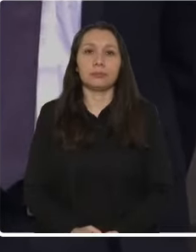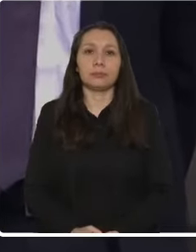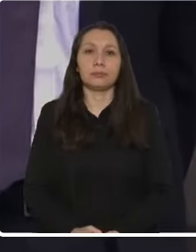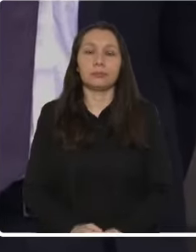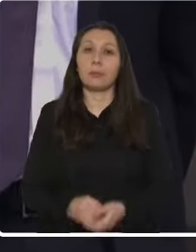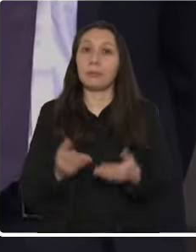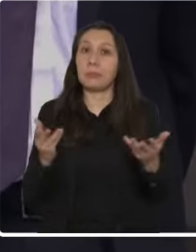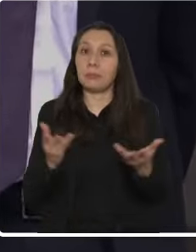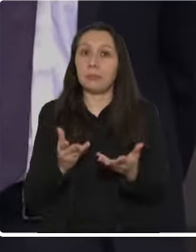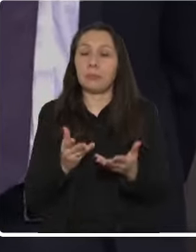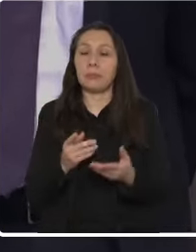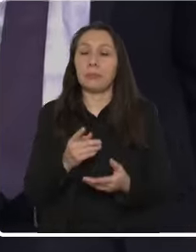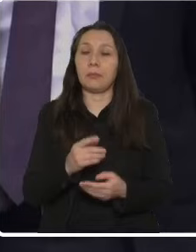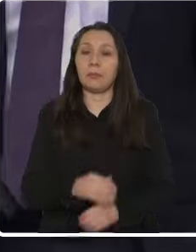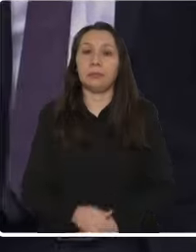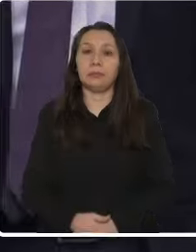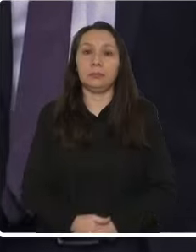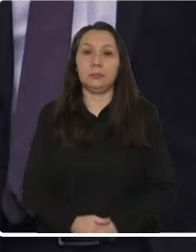para que